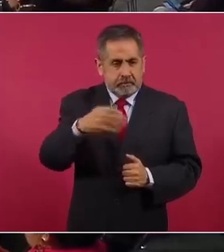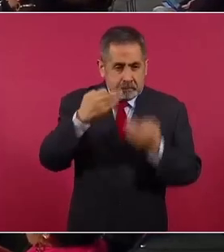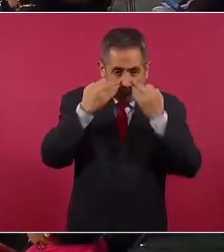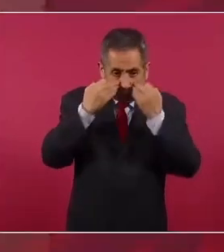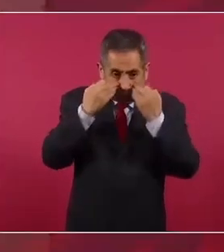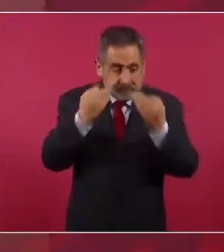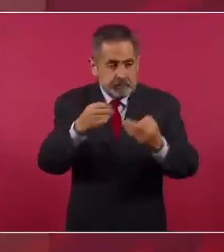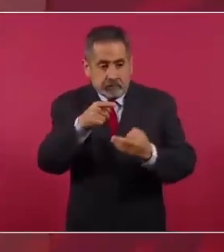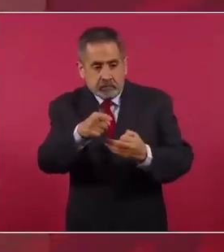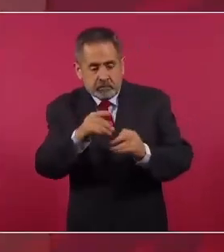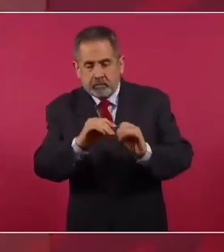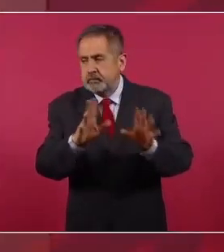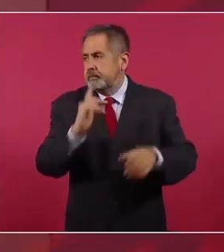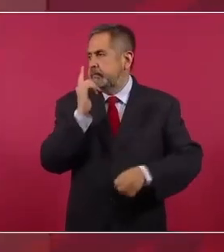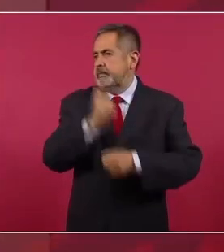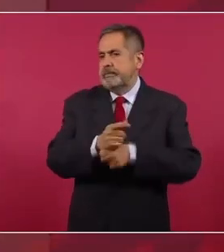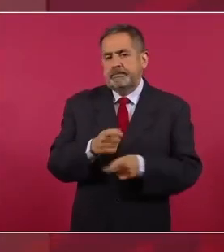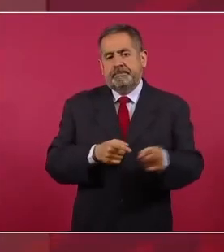evidentes